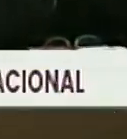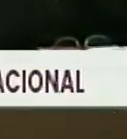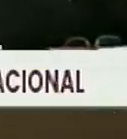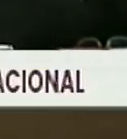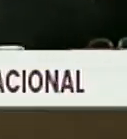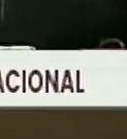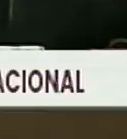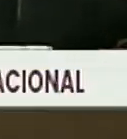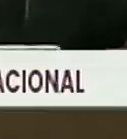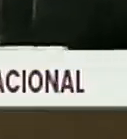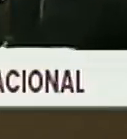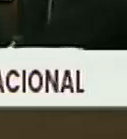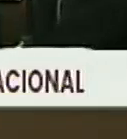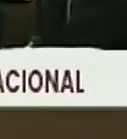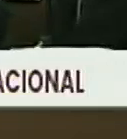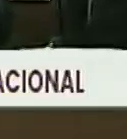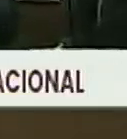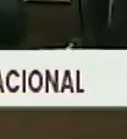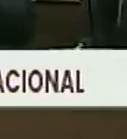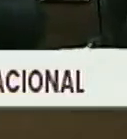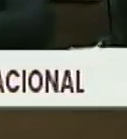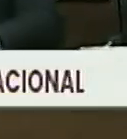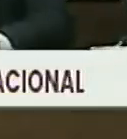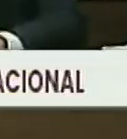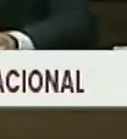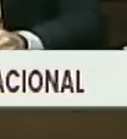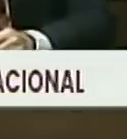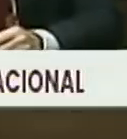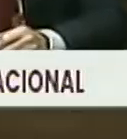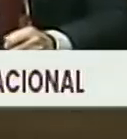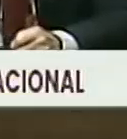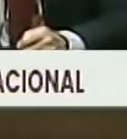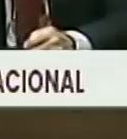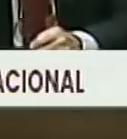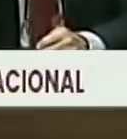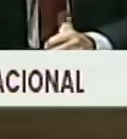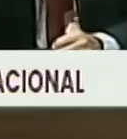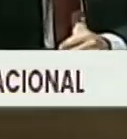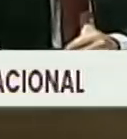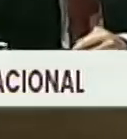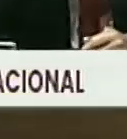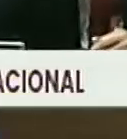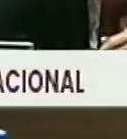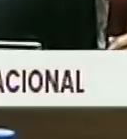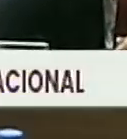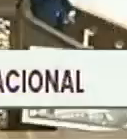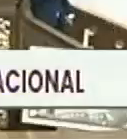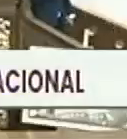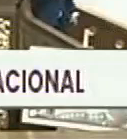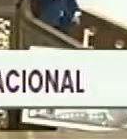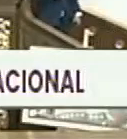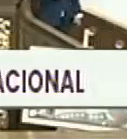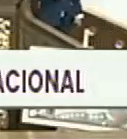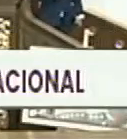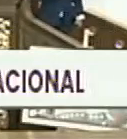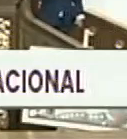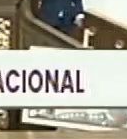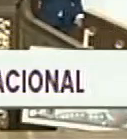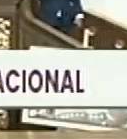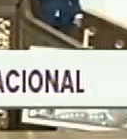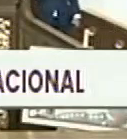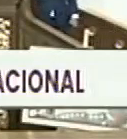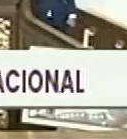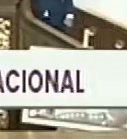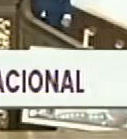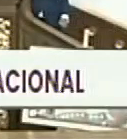equipo de trabajo está el diputado José Gregorio Correa. Desde el 20 de enero se declararon en sesión permanente todos